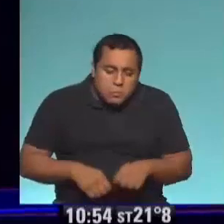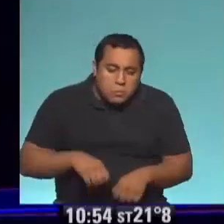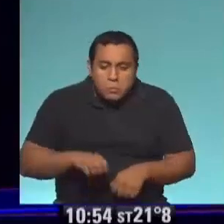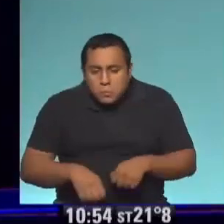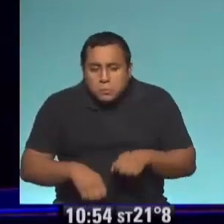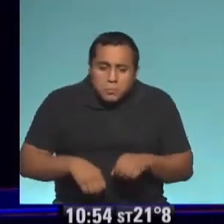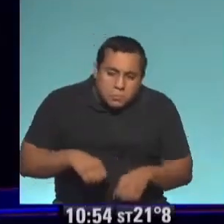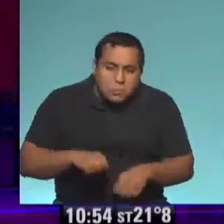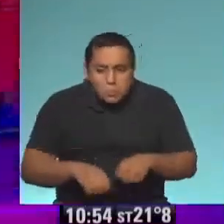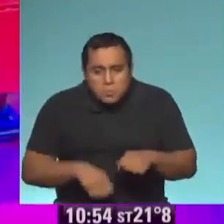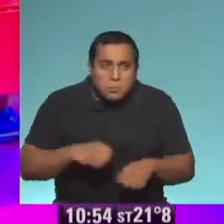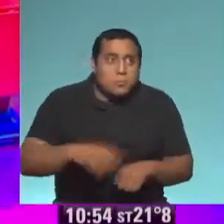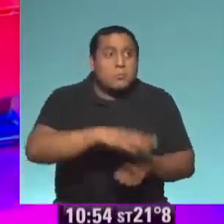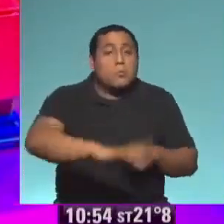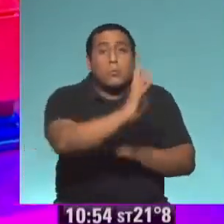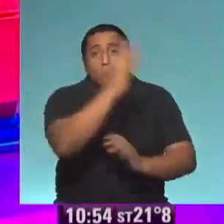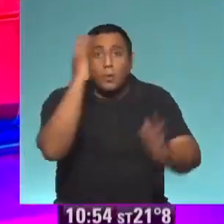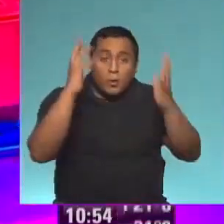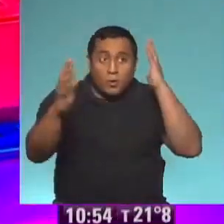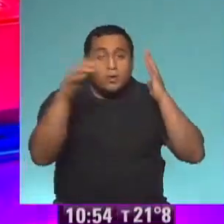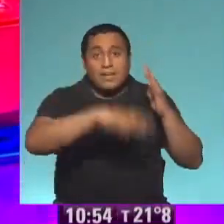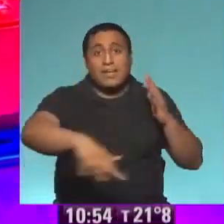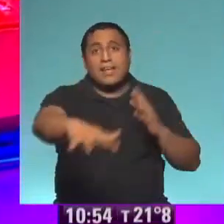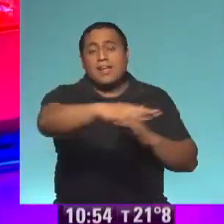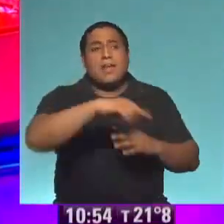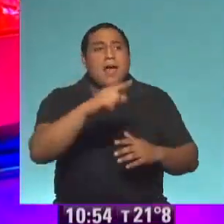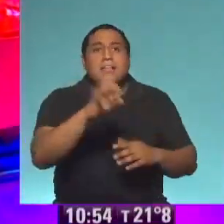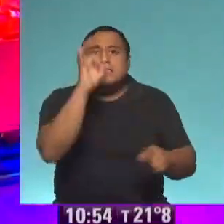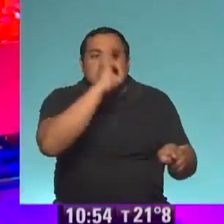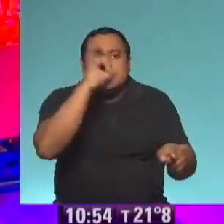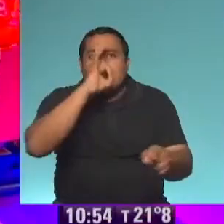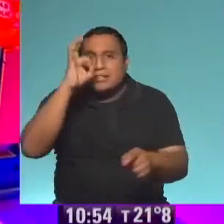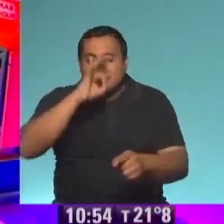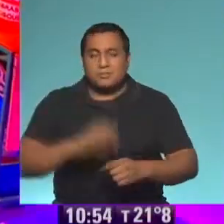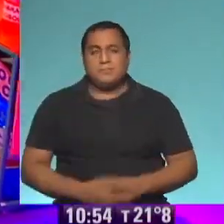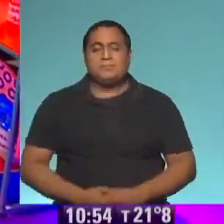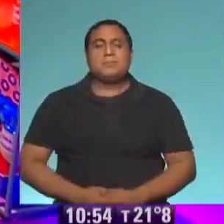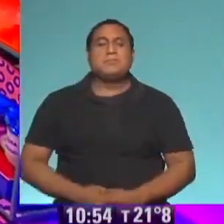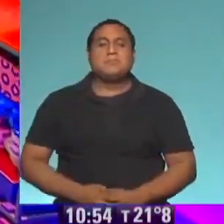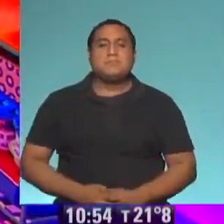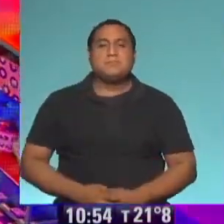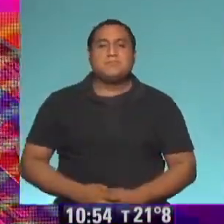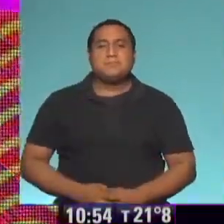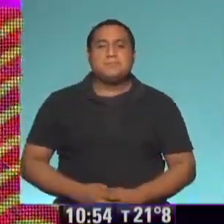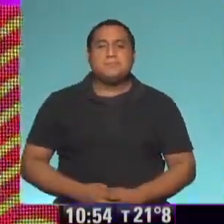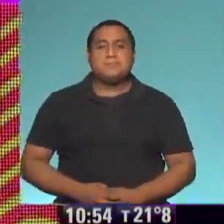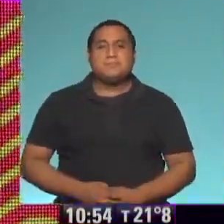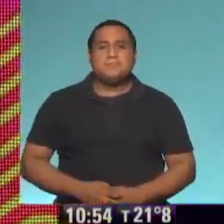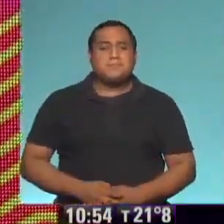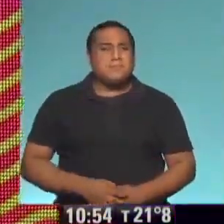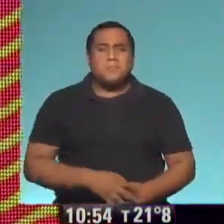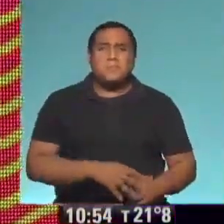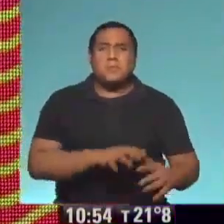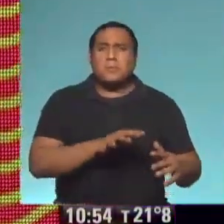llegó caminando a un bosque y ahí estaban los chanchitos. «¿Por qué los veo tan